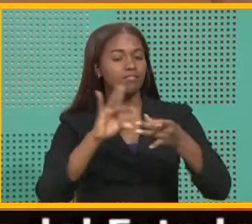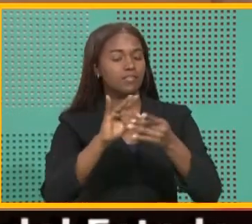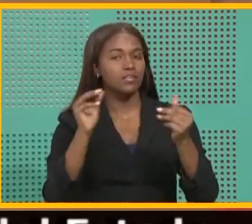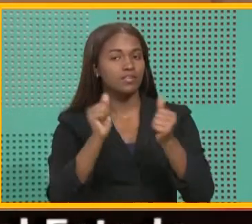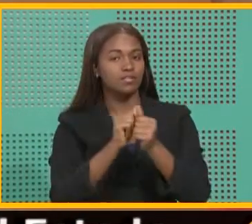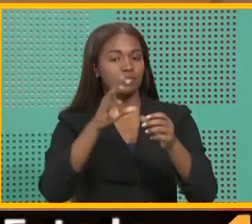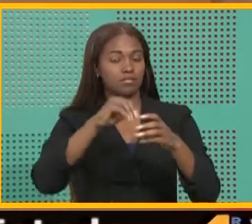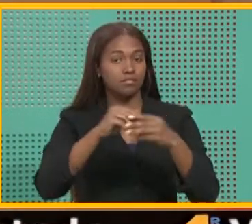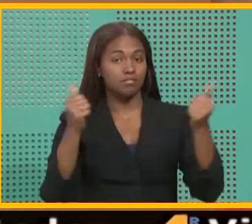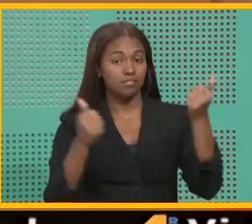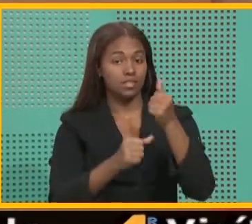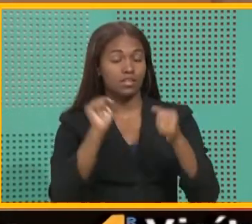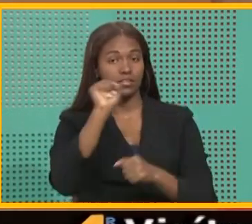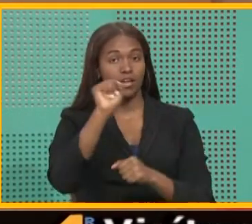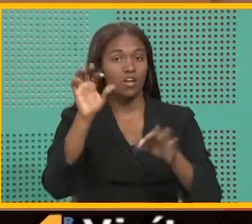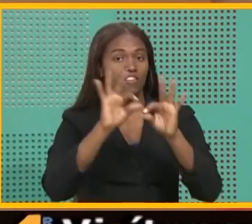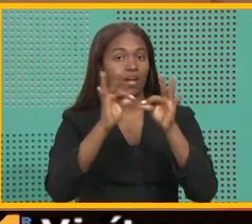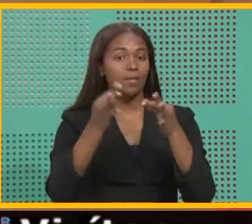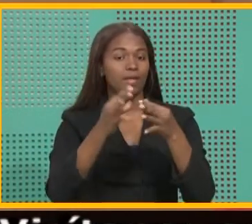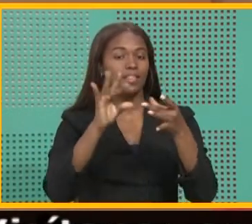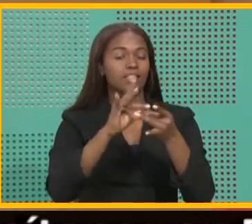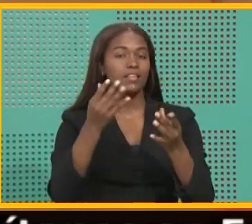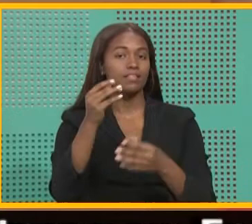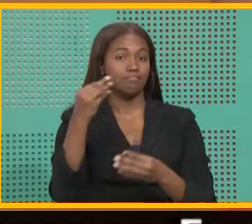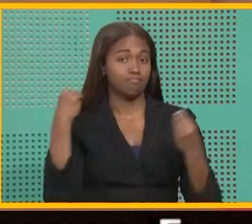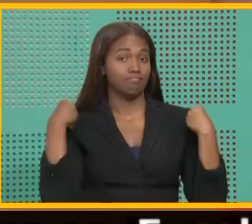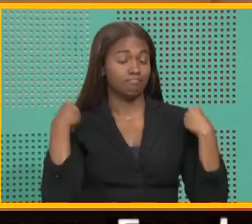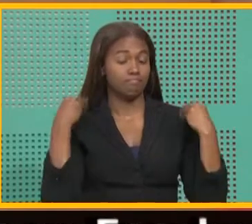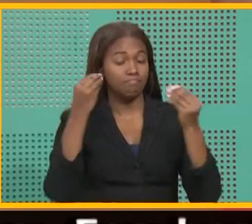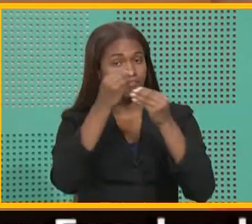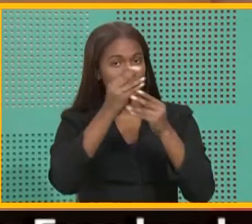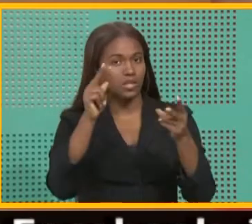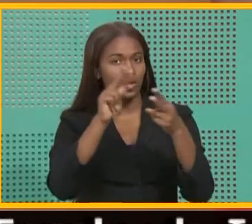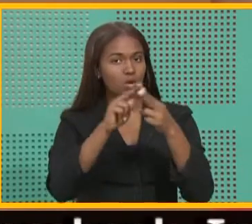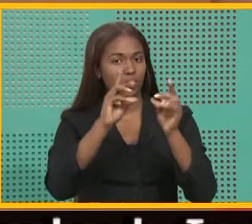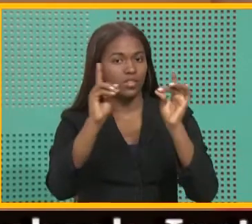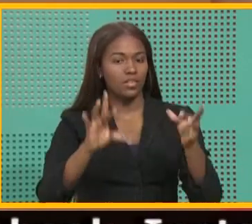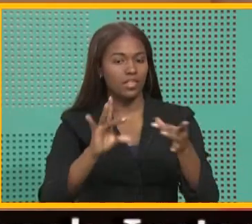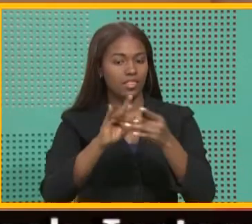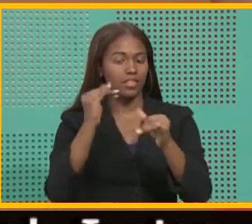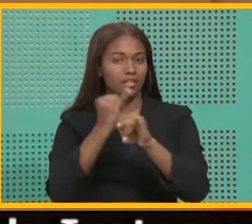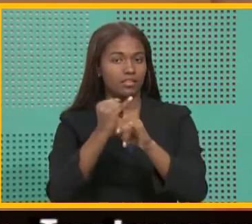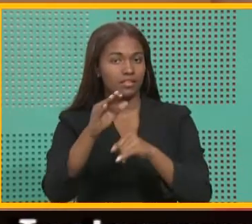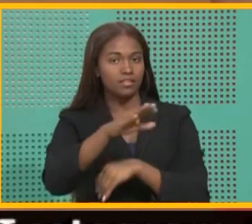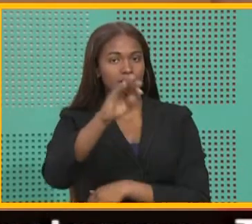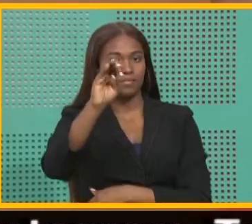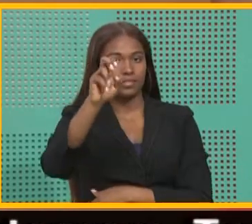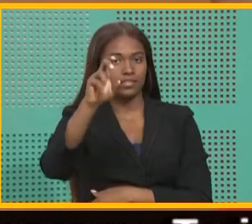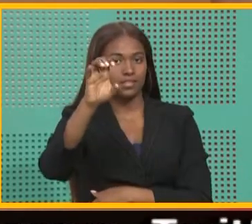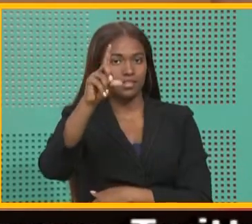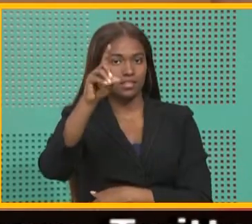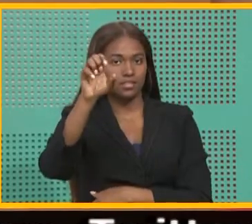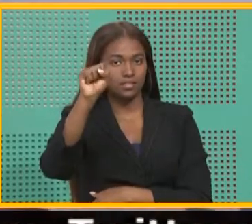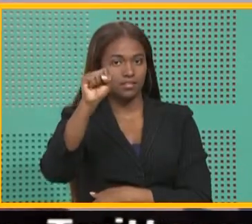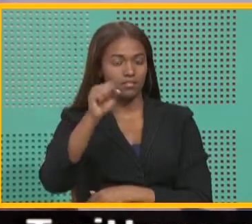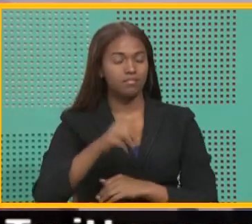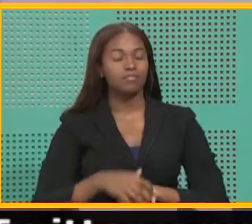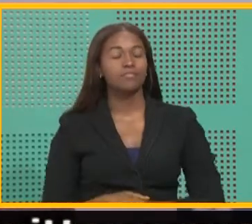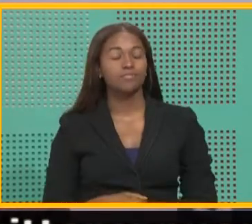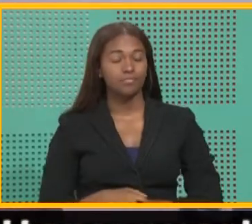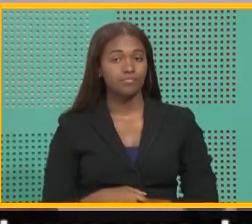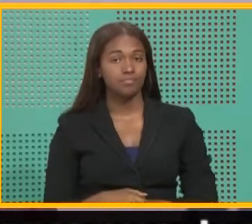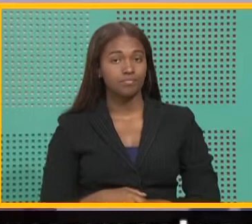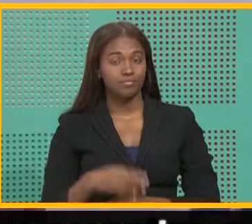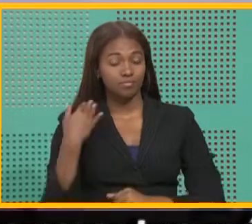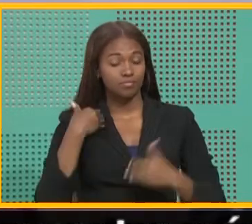régimen subsidiado del Seguro Familiar de Salud. Así lo dio a conocer la directora de la entidad, Mercedes Rodríguez. Bien, hicimos acuerdo